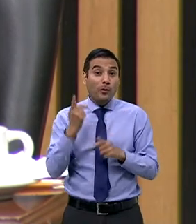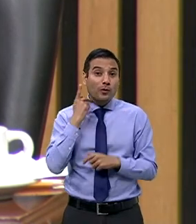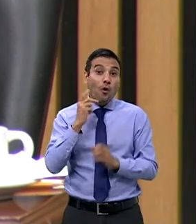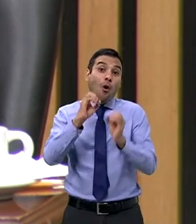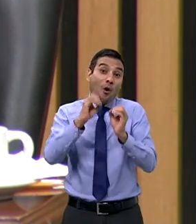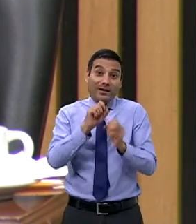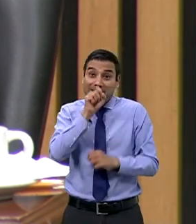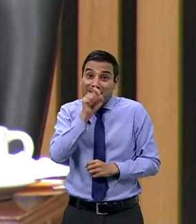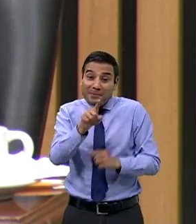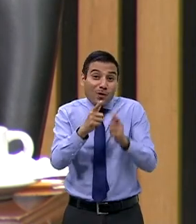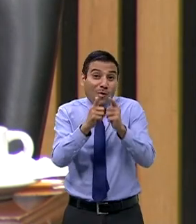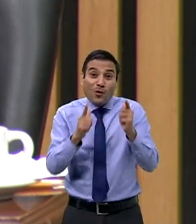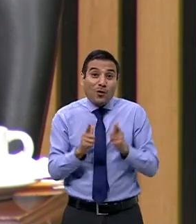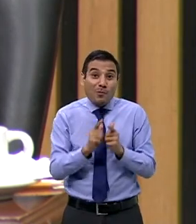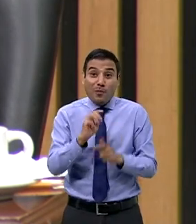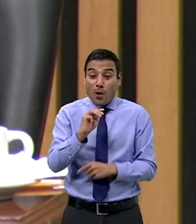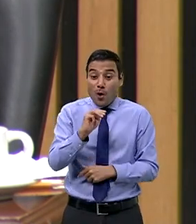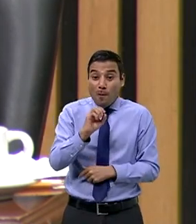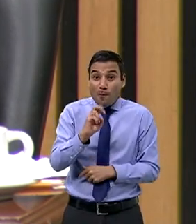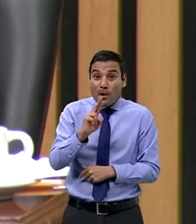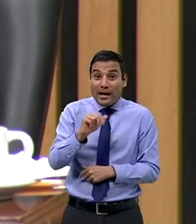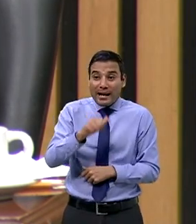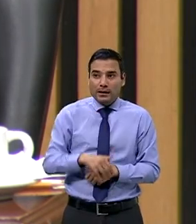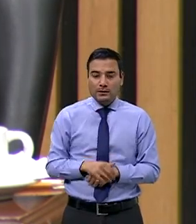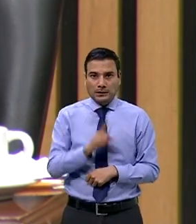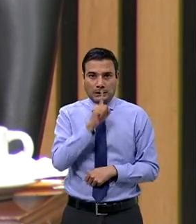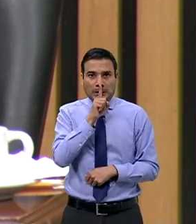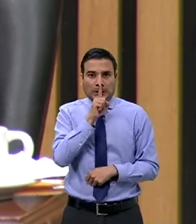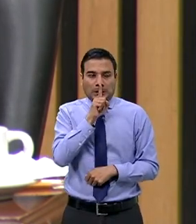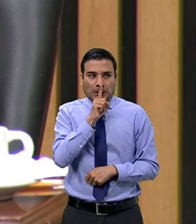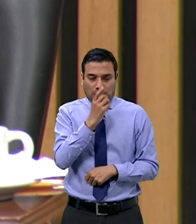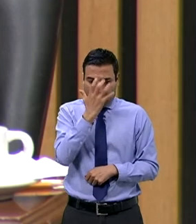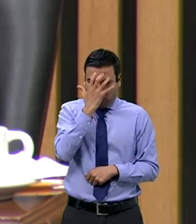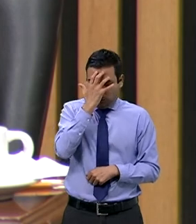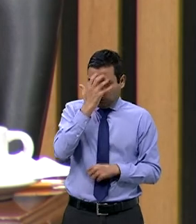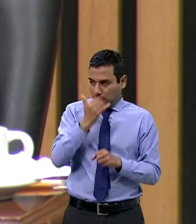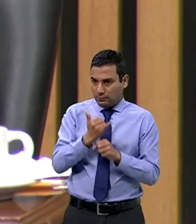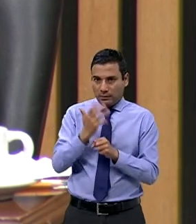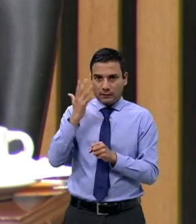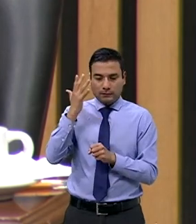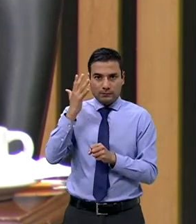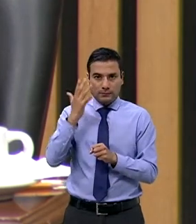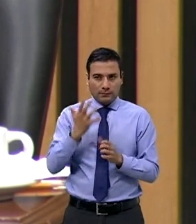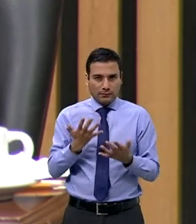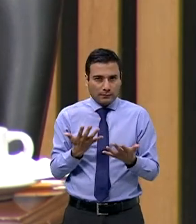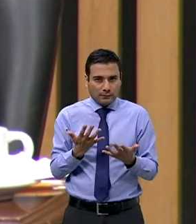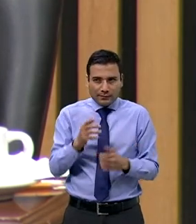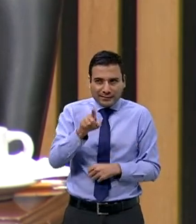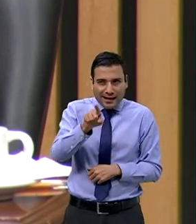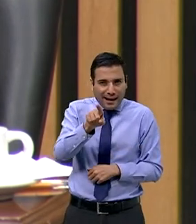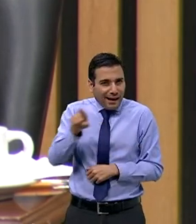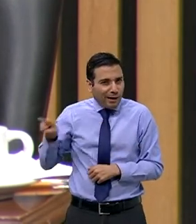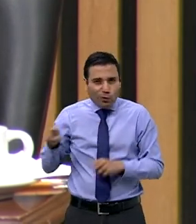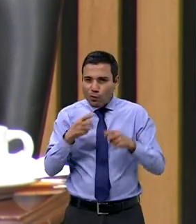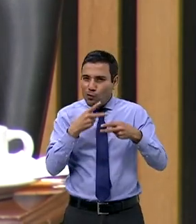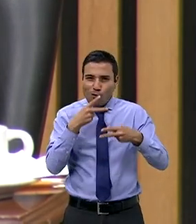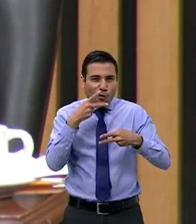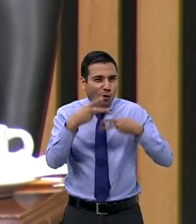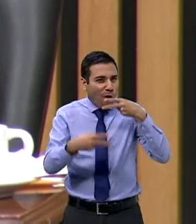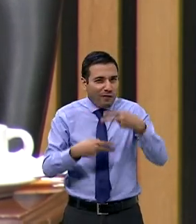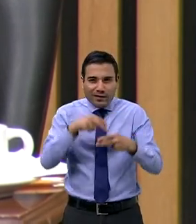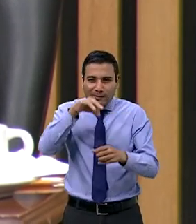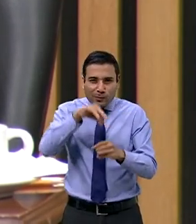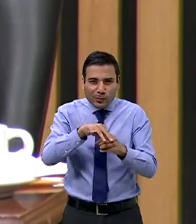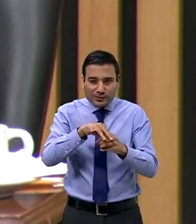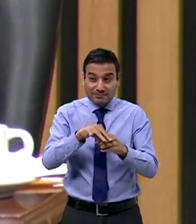mayoría que ni lo hicieron público o peor pensar que ni siquiera ellos fueron a ejercer su